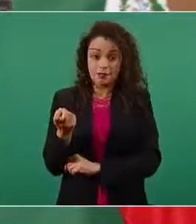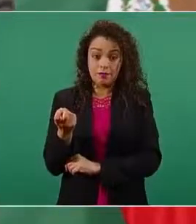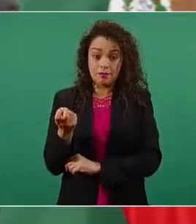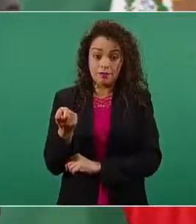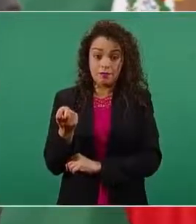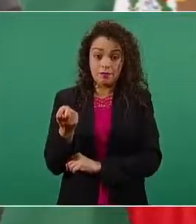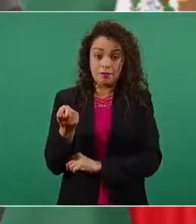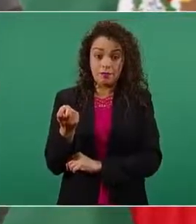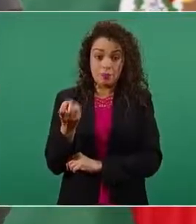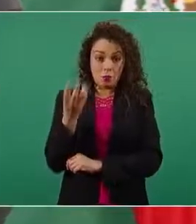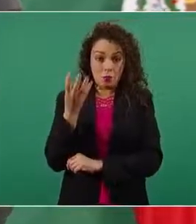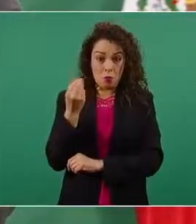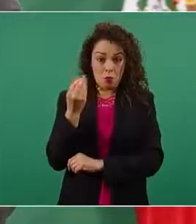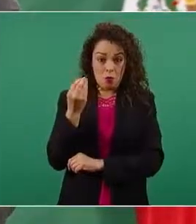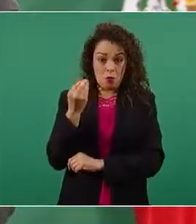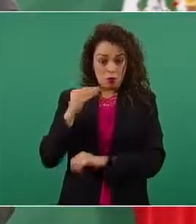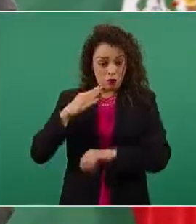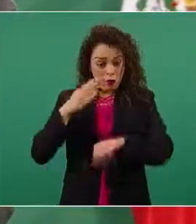excesivo.